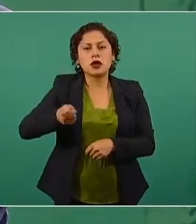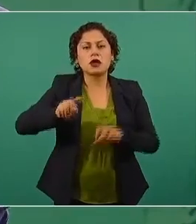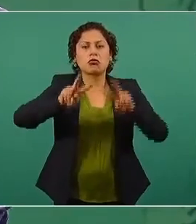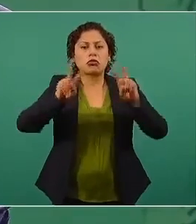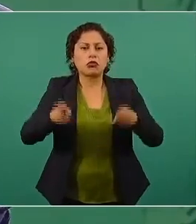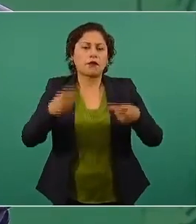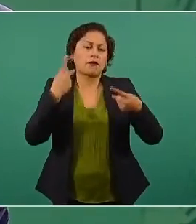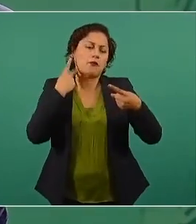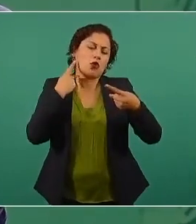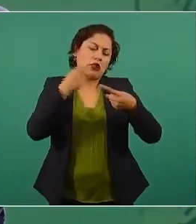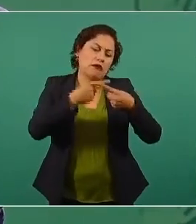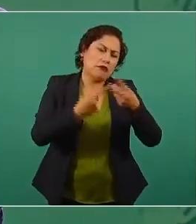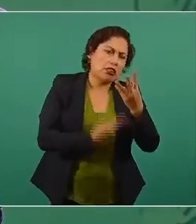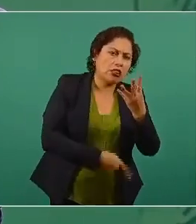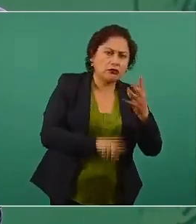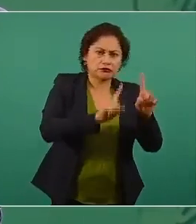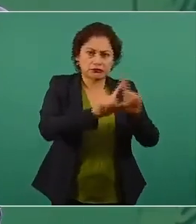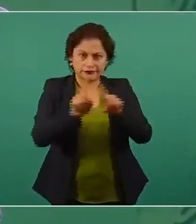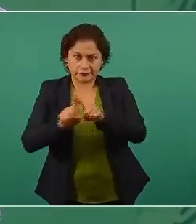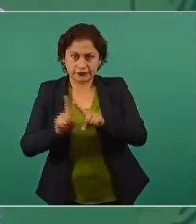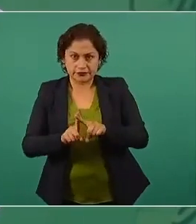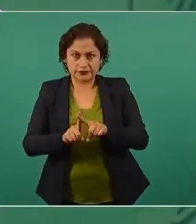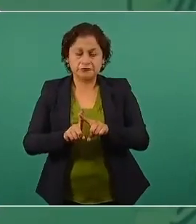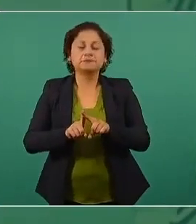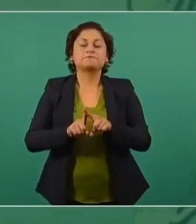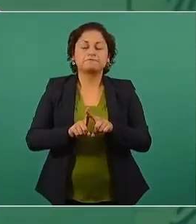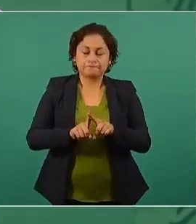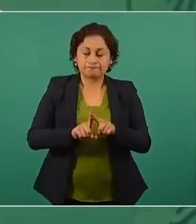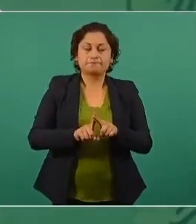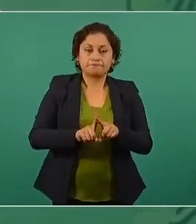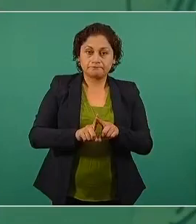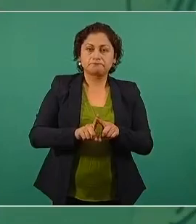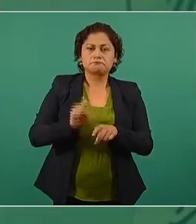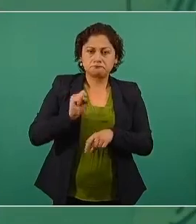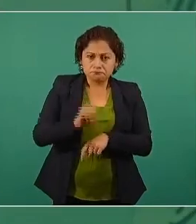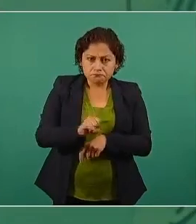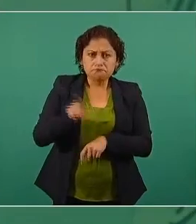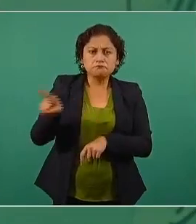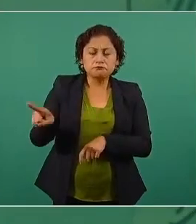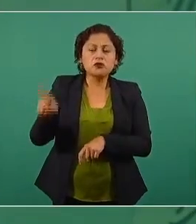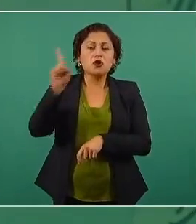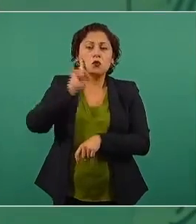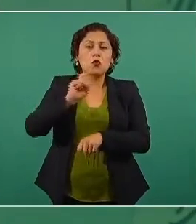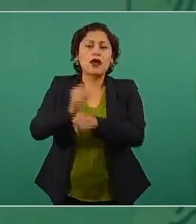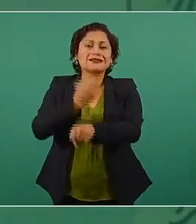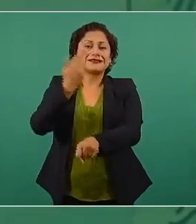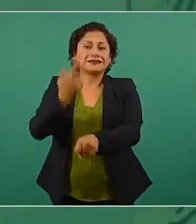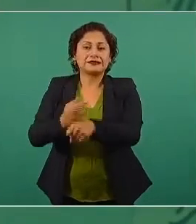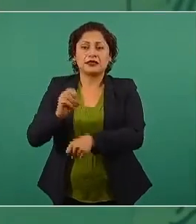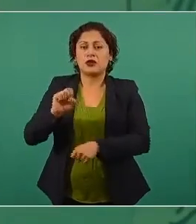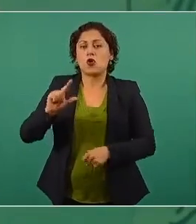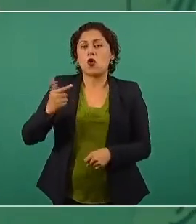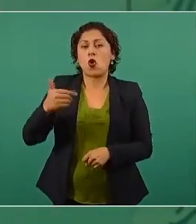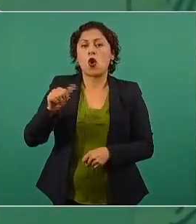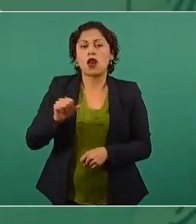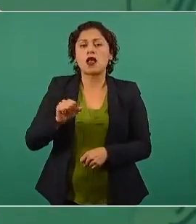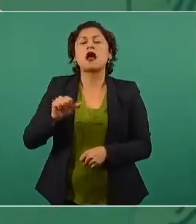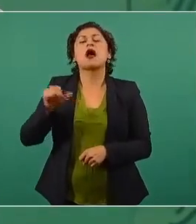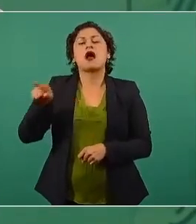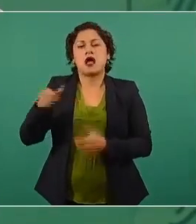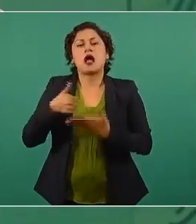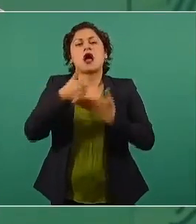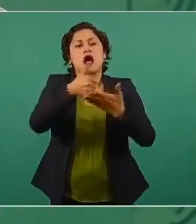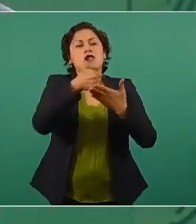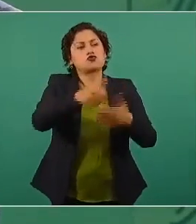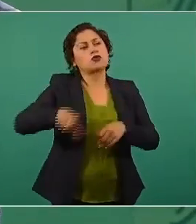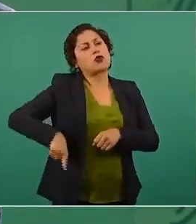políticas. Sí, la licenciada Olga Sánchez Cordero ayuda mucho, tiene relación con los gobernadores,